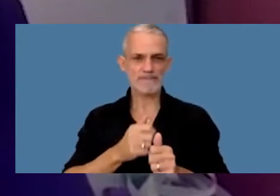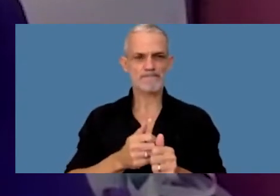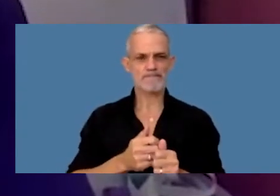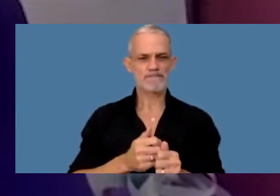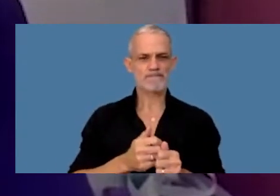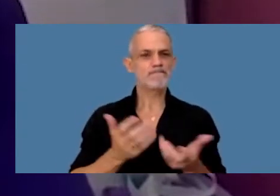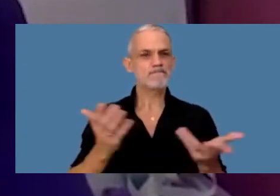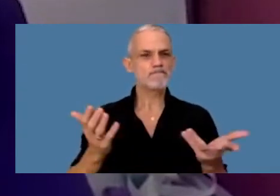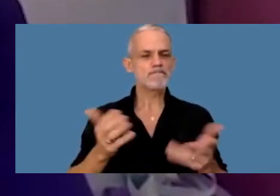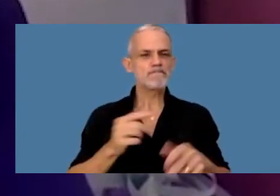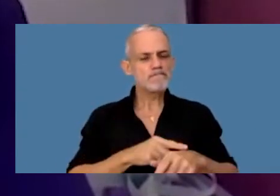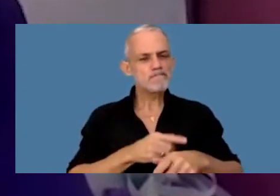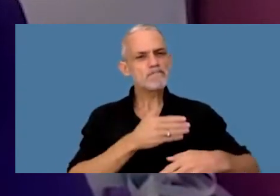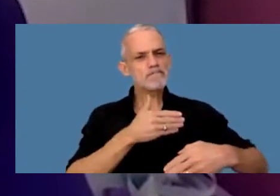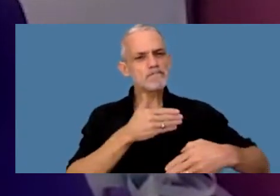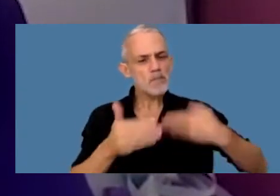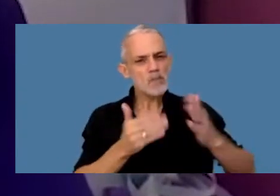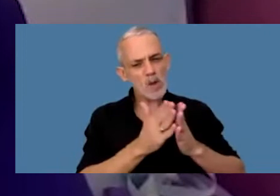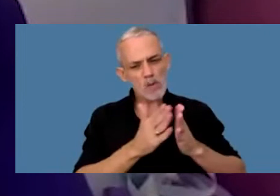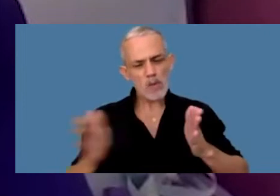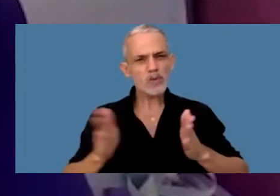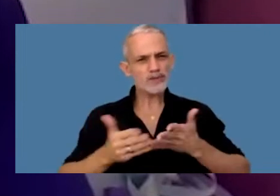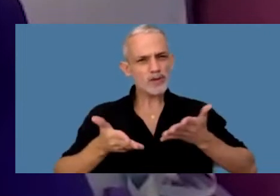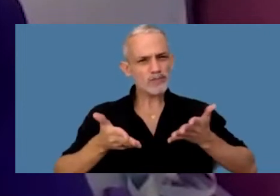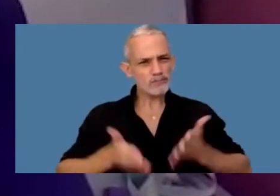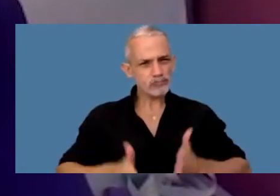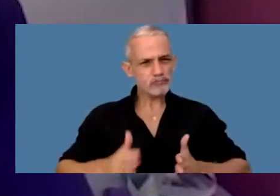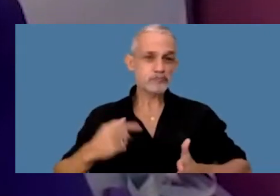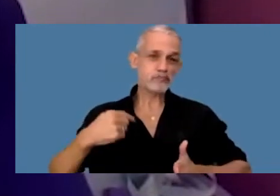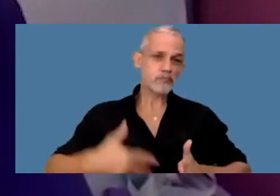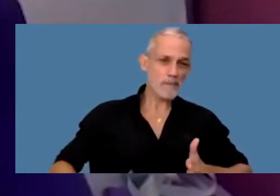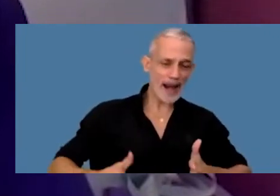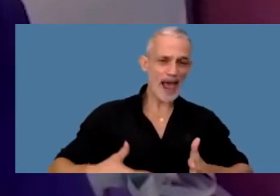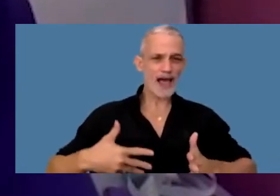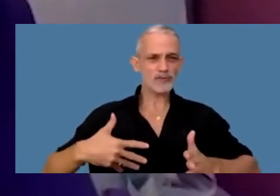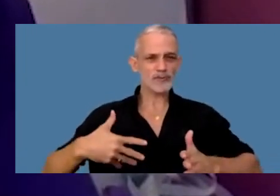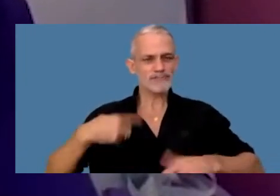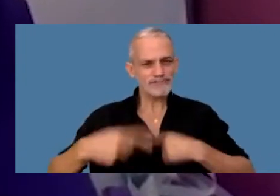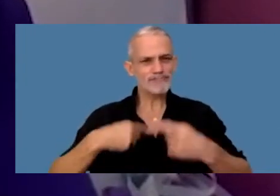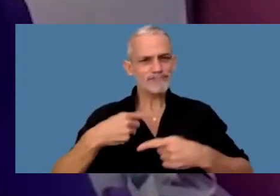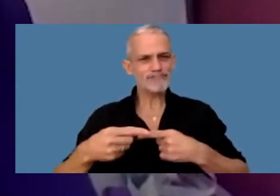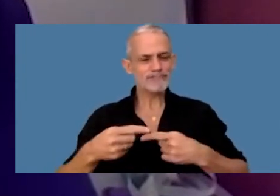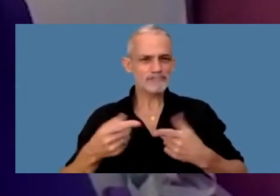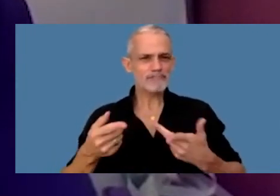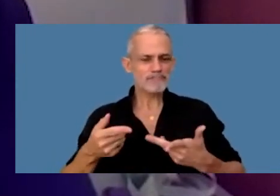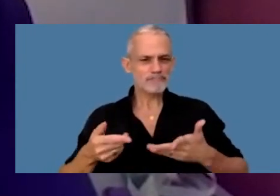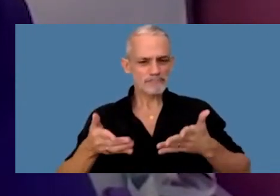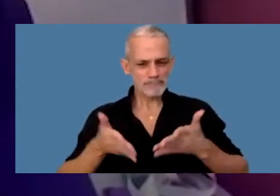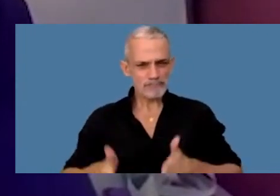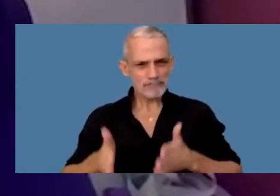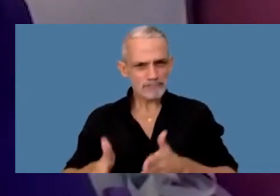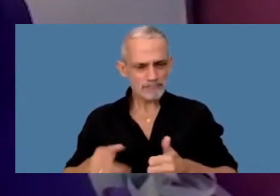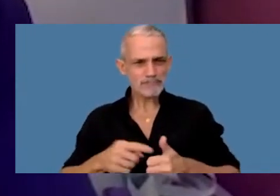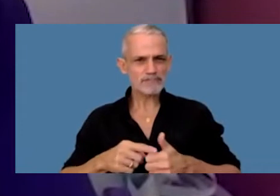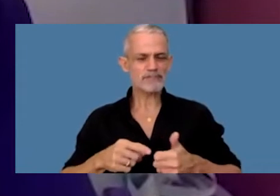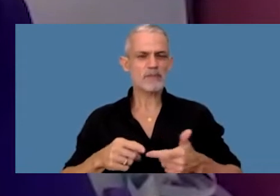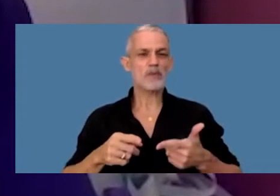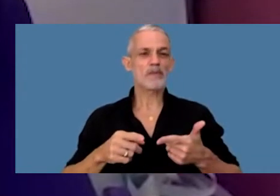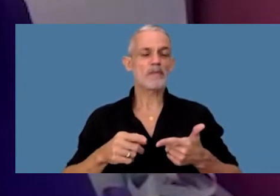que acompañemos o de la gestante que estamos acompañando. No sé si querés ahora, Virgi, contar un poquito qué es esto de ser